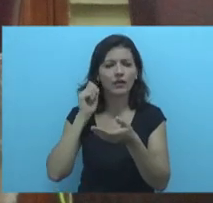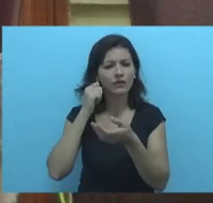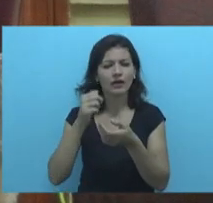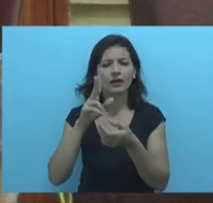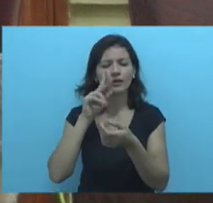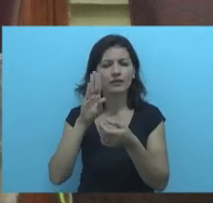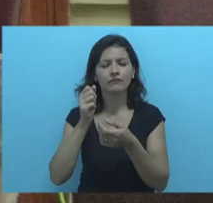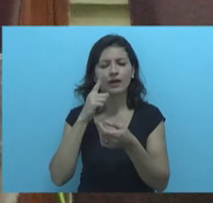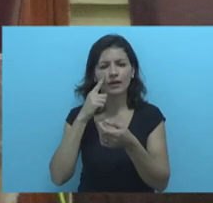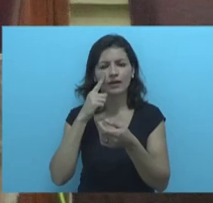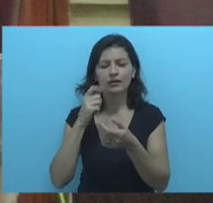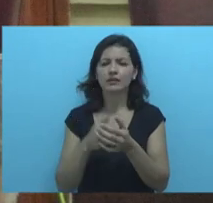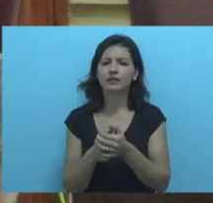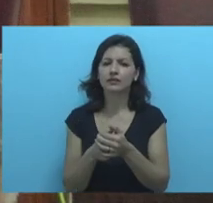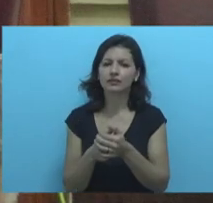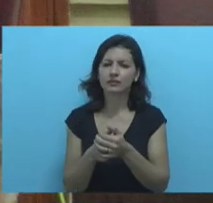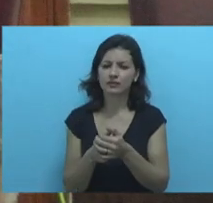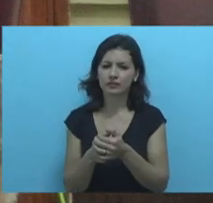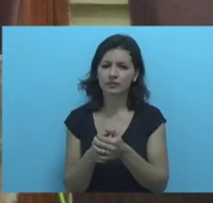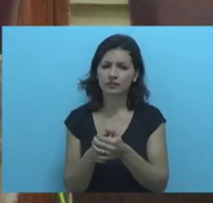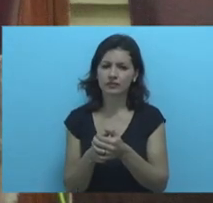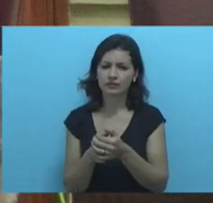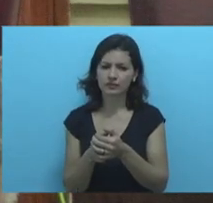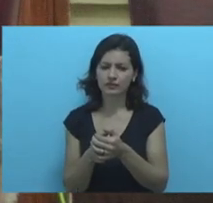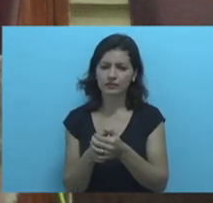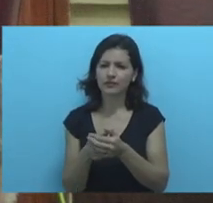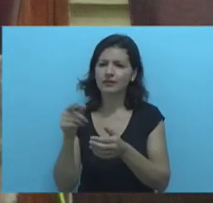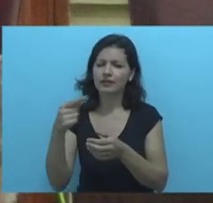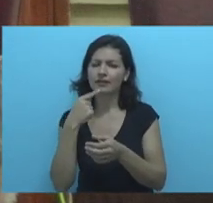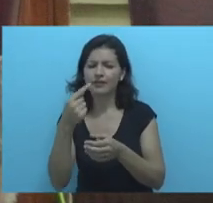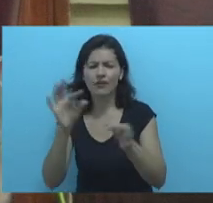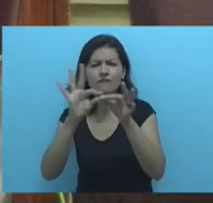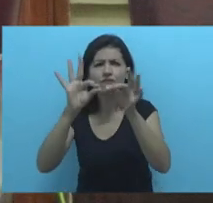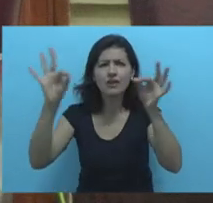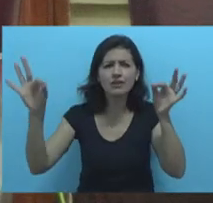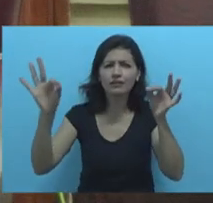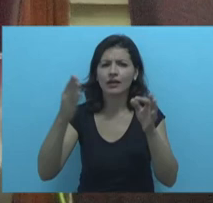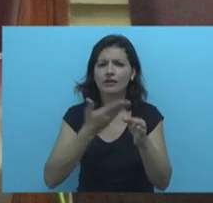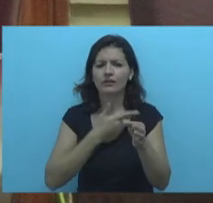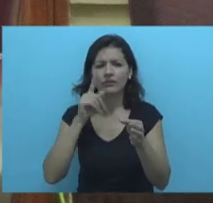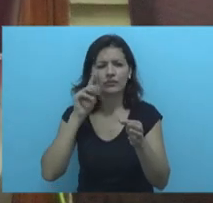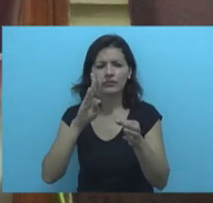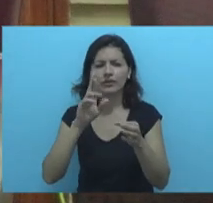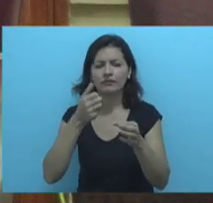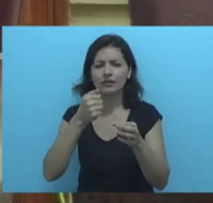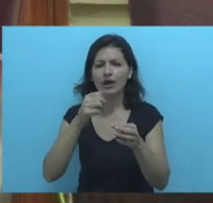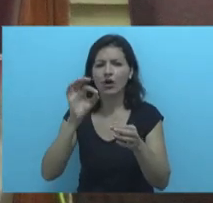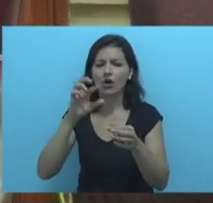incluso al Chino le dijo: tenemos que tender fibra óptica en los acueductos del